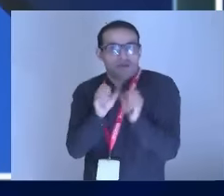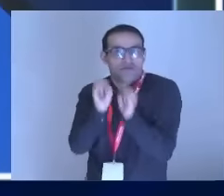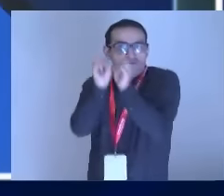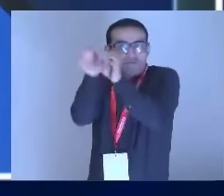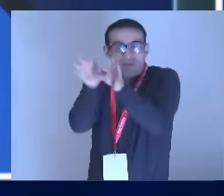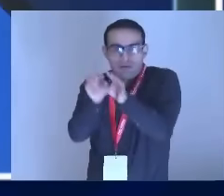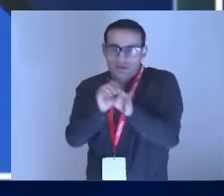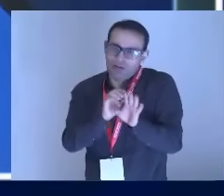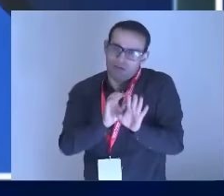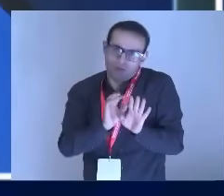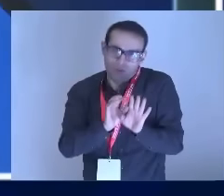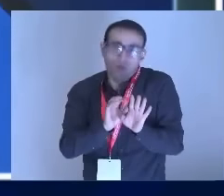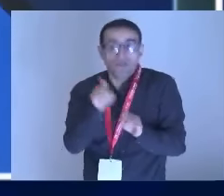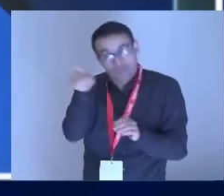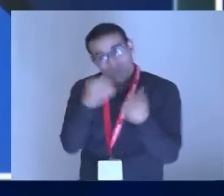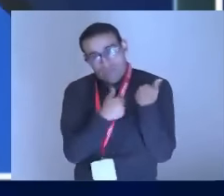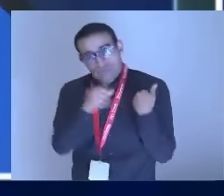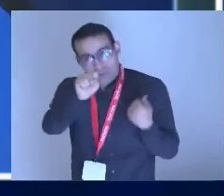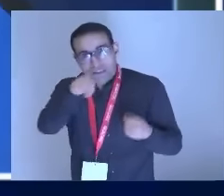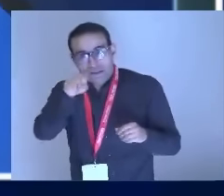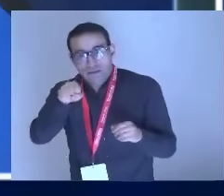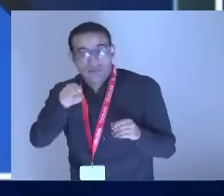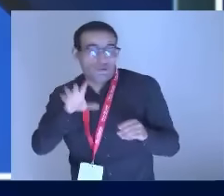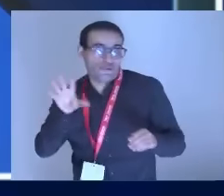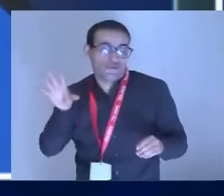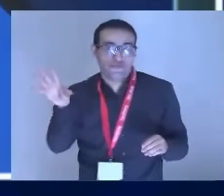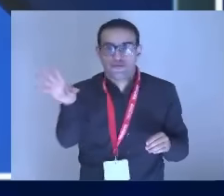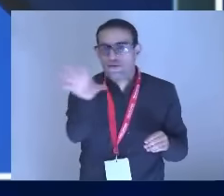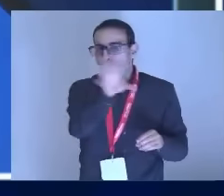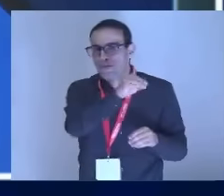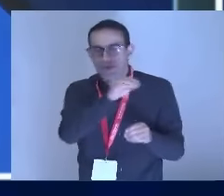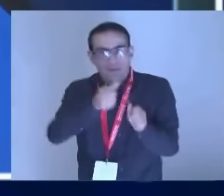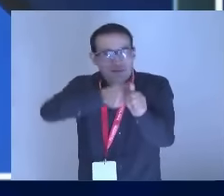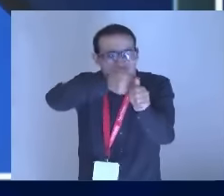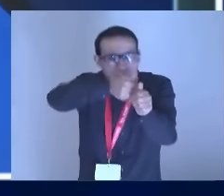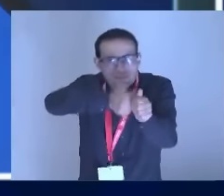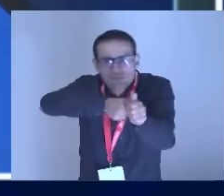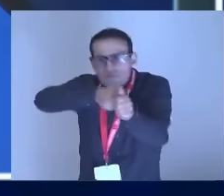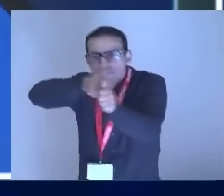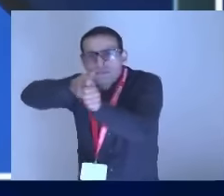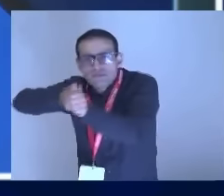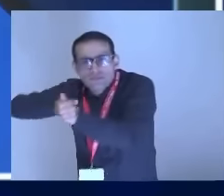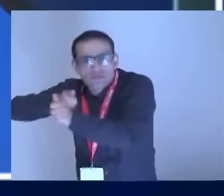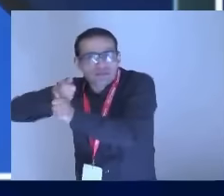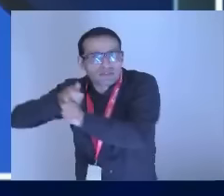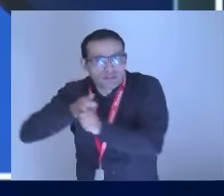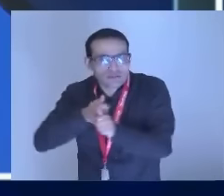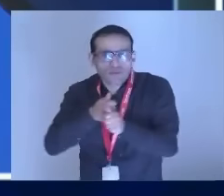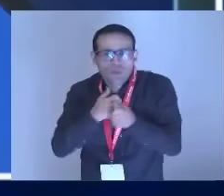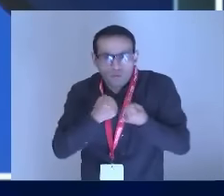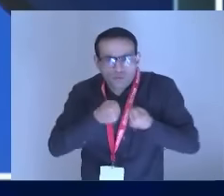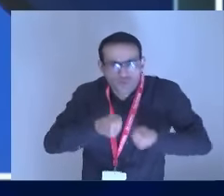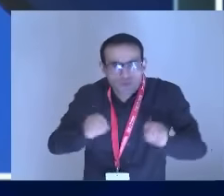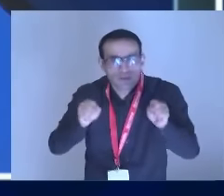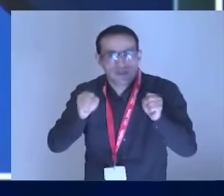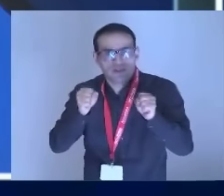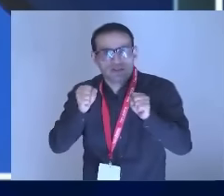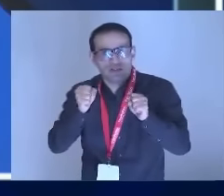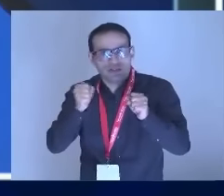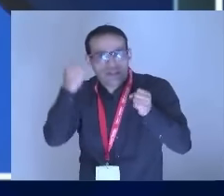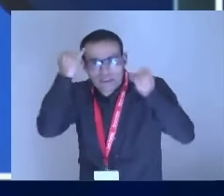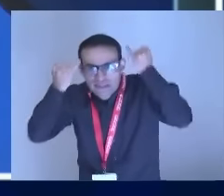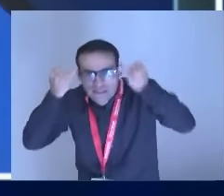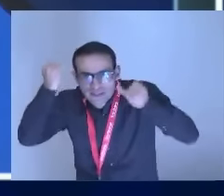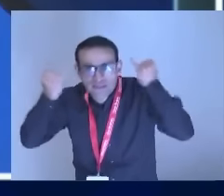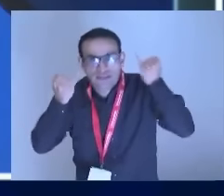responsabilidad también será clave lo que cada uno de nosotros se atreva a hacer hasta dónde